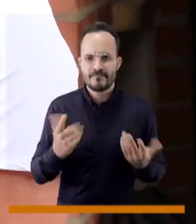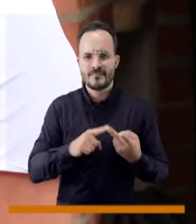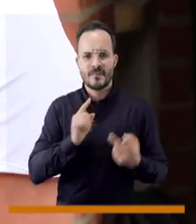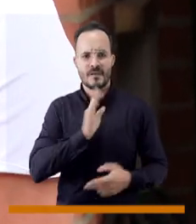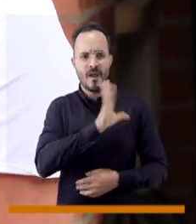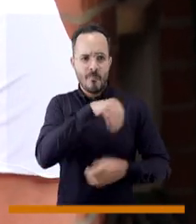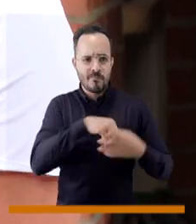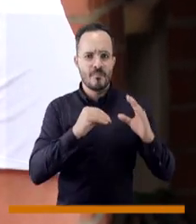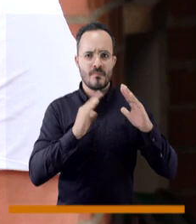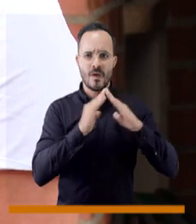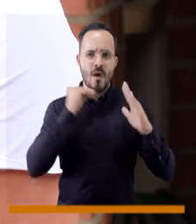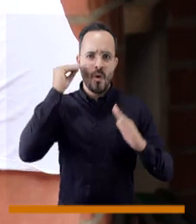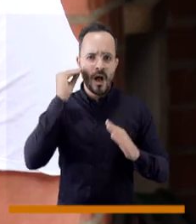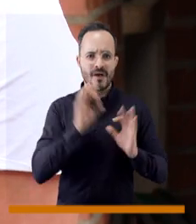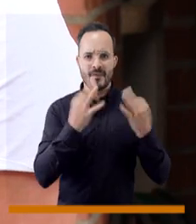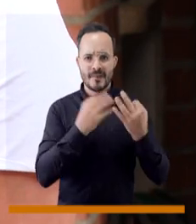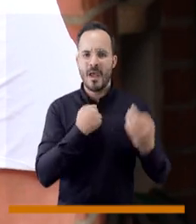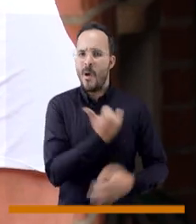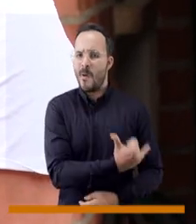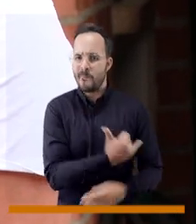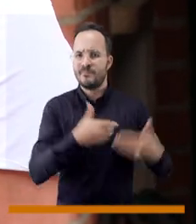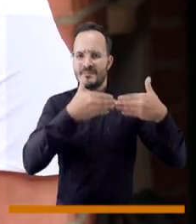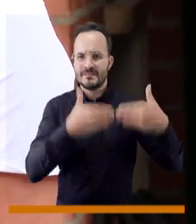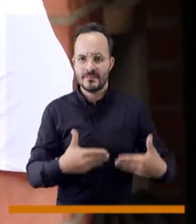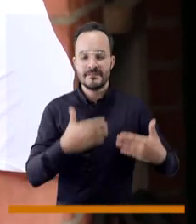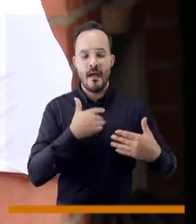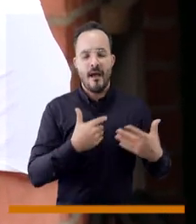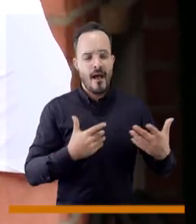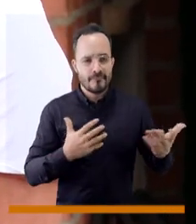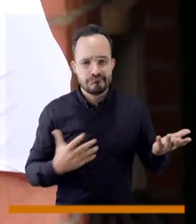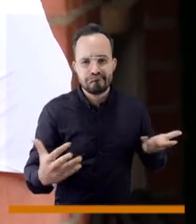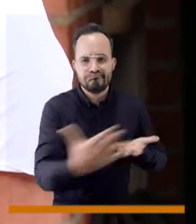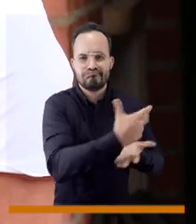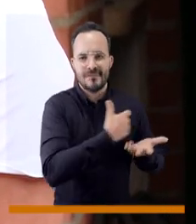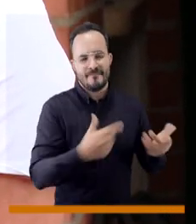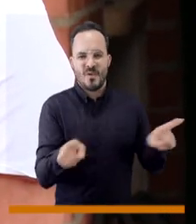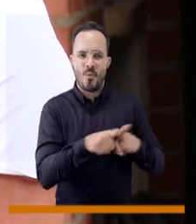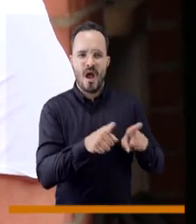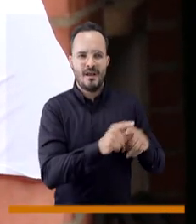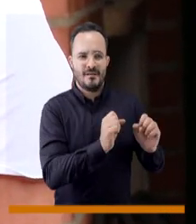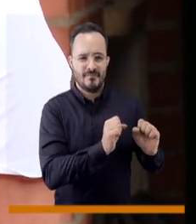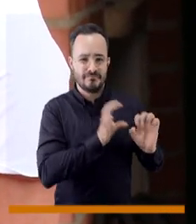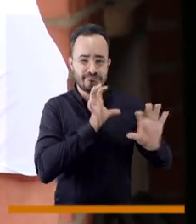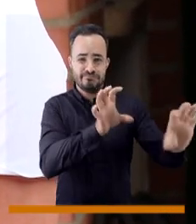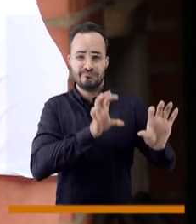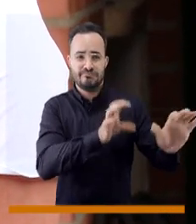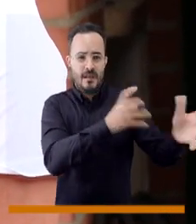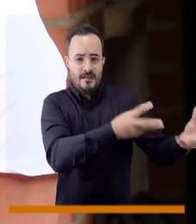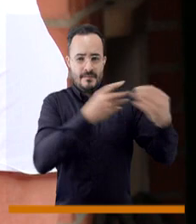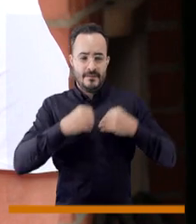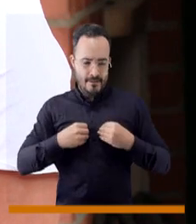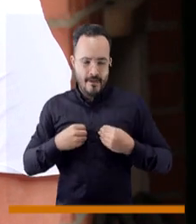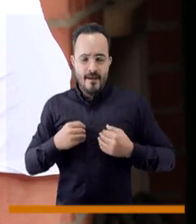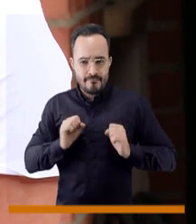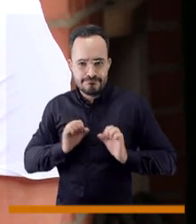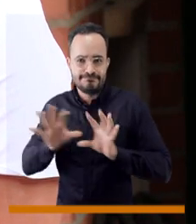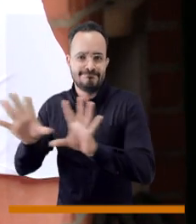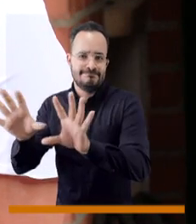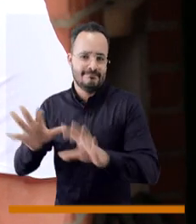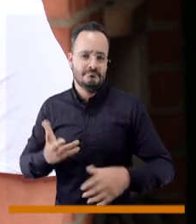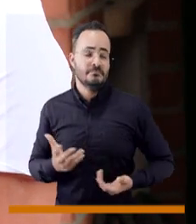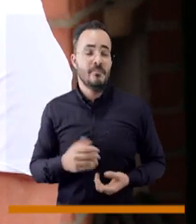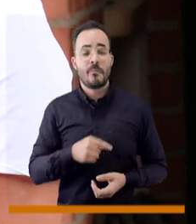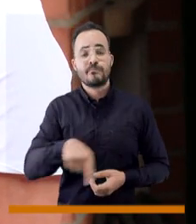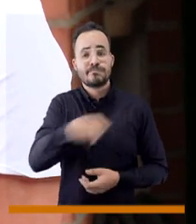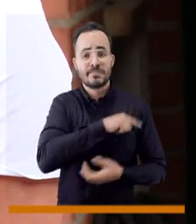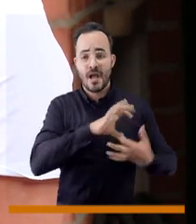y sus familias, que por ende, a través de la historia, se han visto vulnerados sus derechos. Y formamos parte de